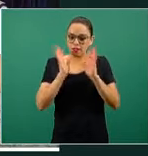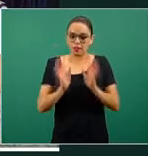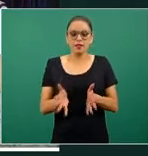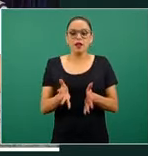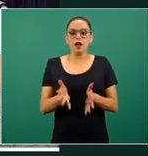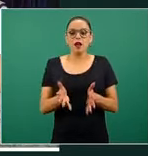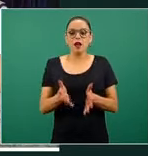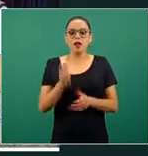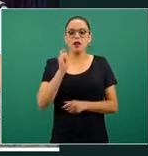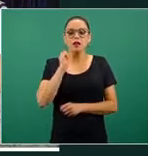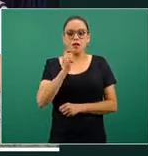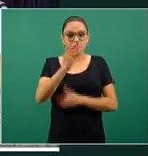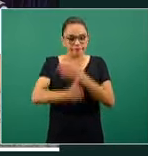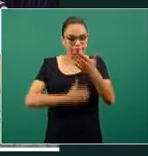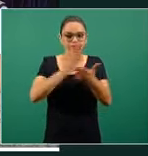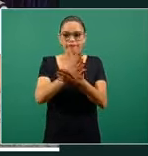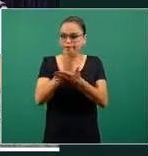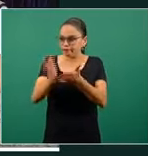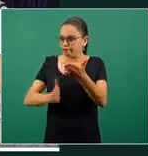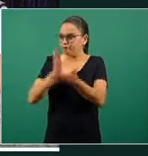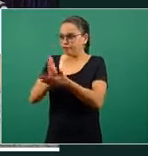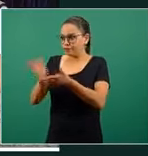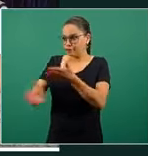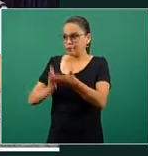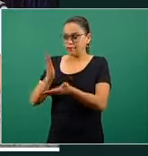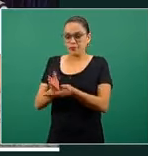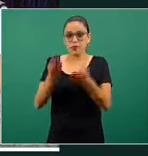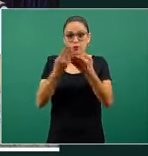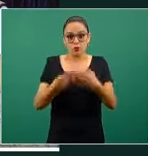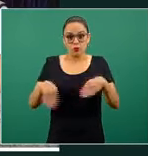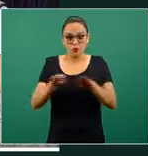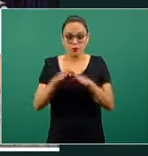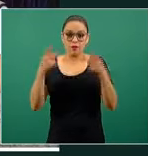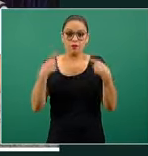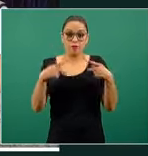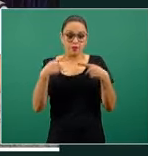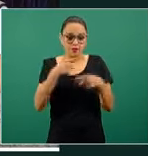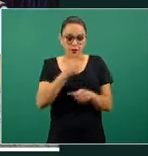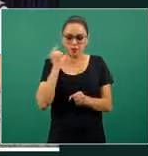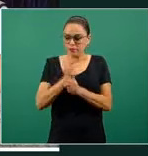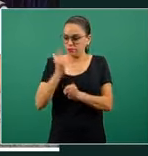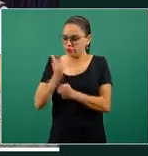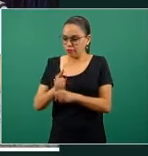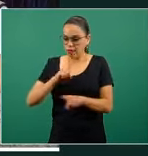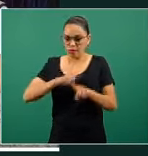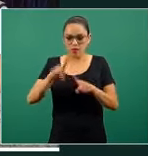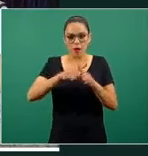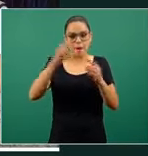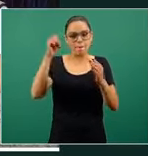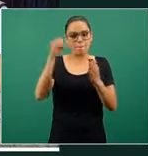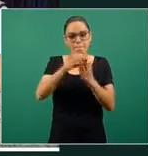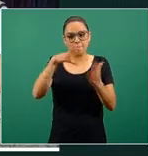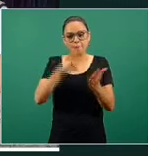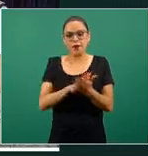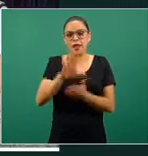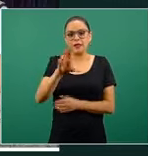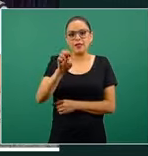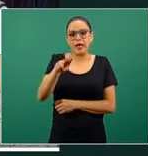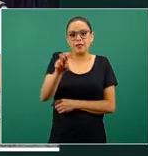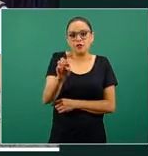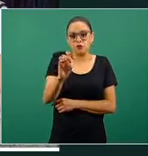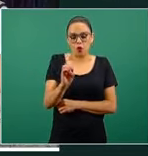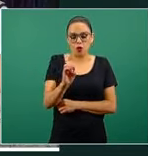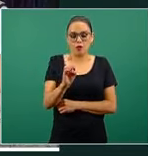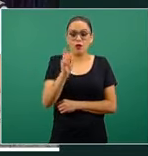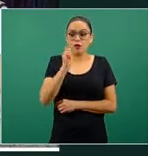cabo visitas presenciales de las personas que estaban identificadas en los diferentes censos, en los diferentes padrones, para avisarles